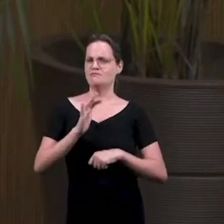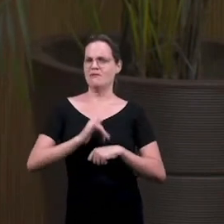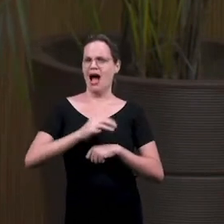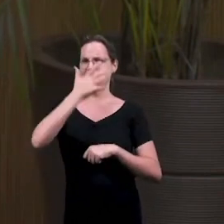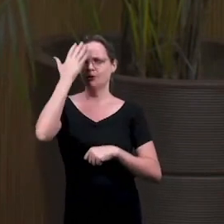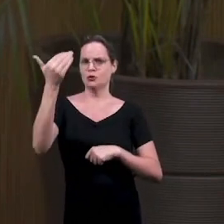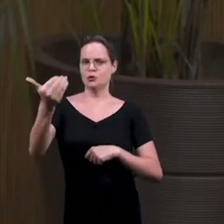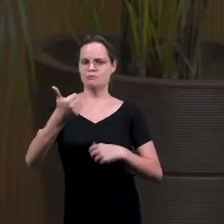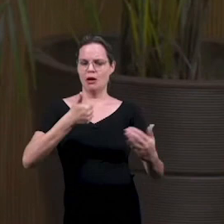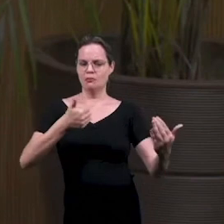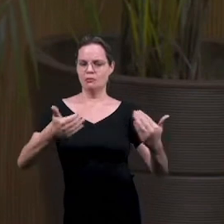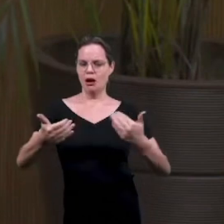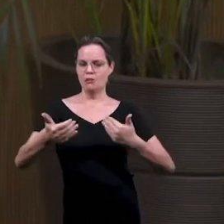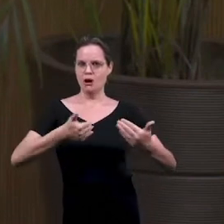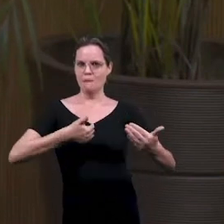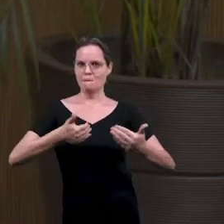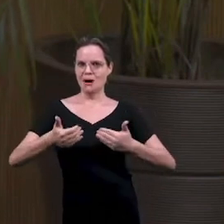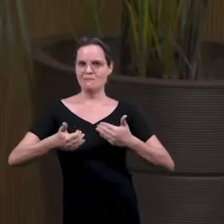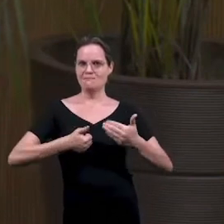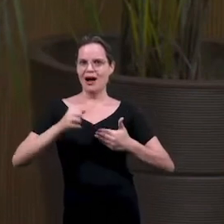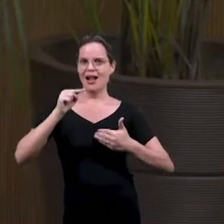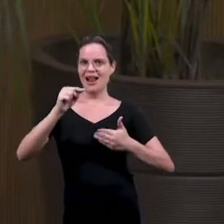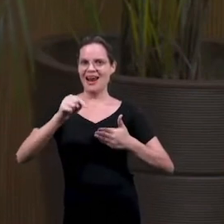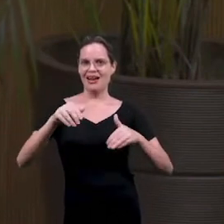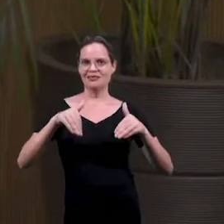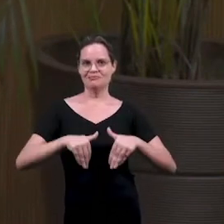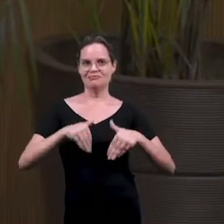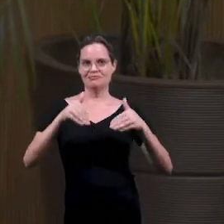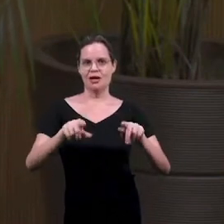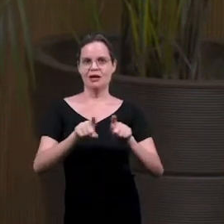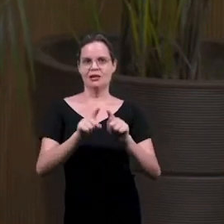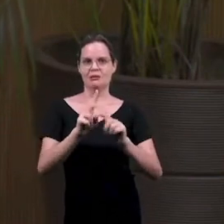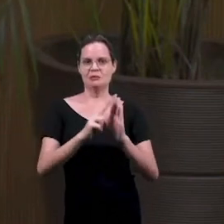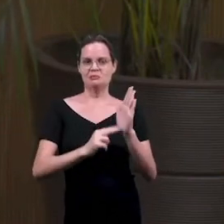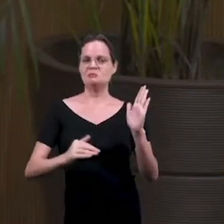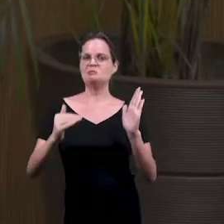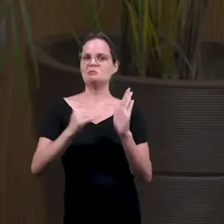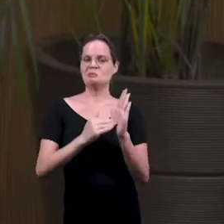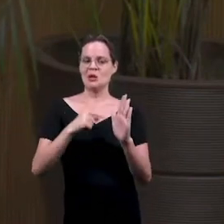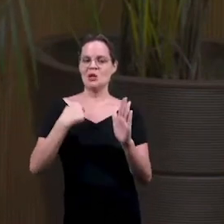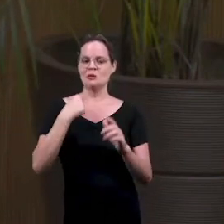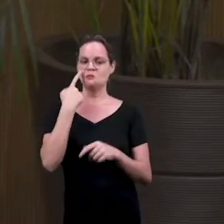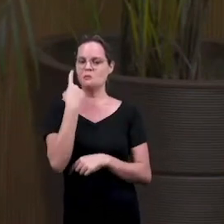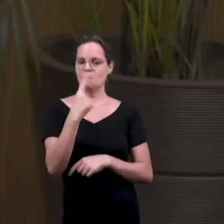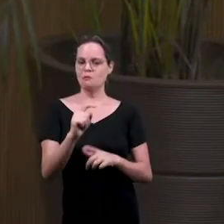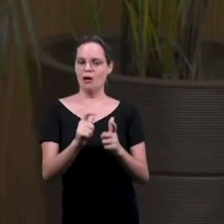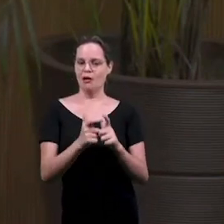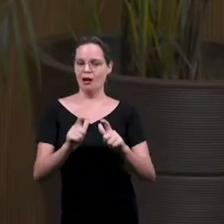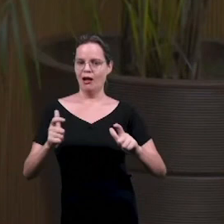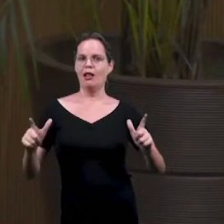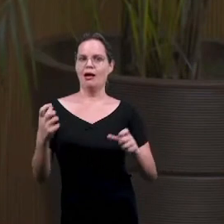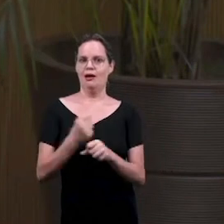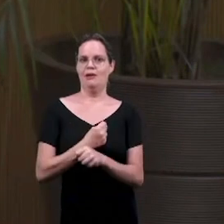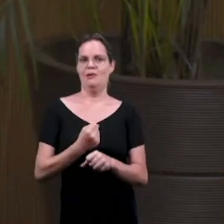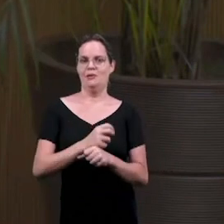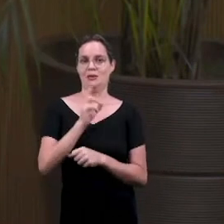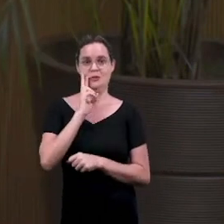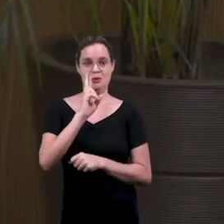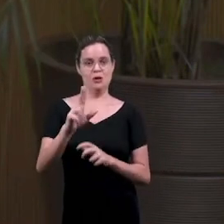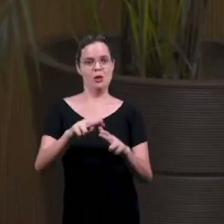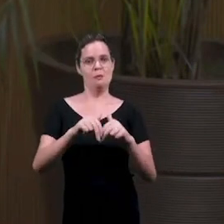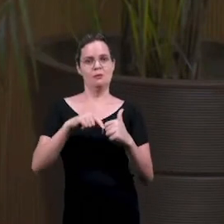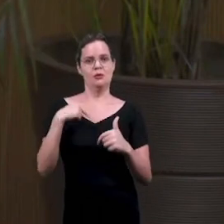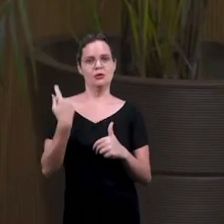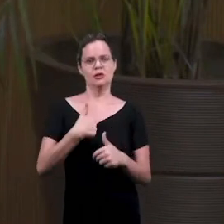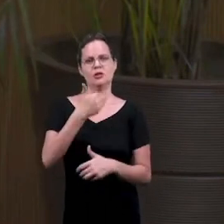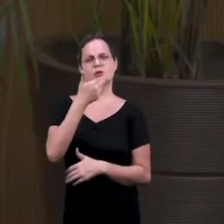de la iglesia. Y más personas acercándose a los grupos, llegando a los grupos de Nueva Zelanda, de Australia. Nosotros hemos visto la obra del Señor